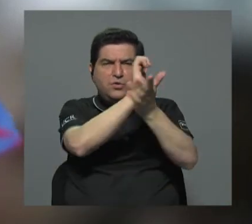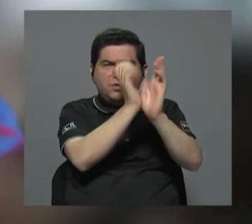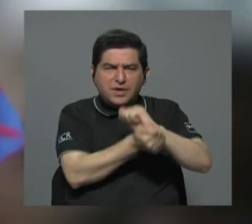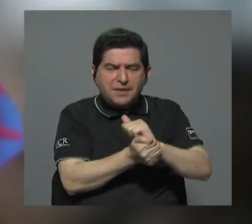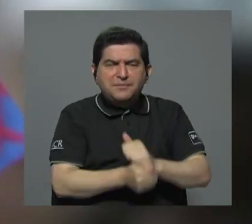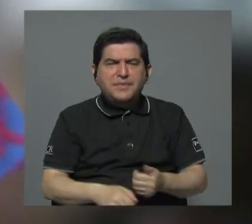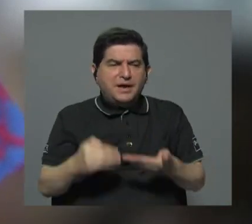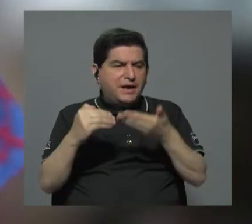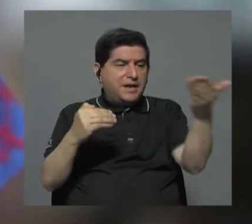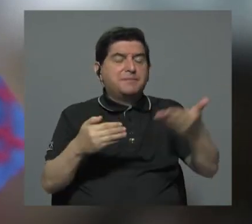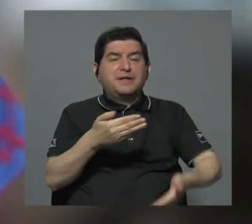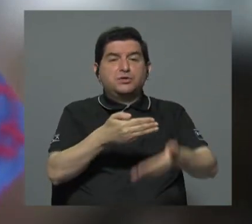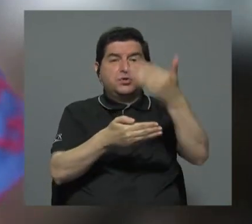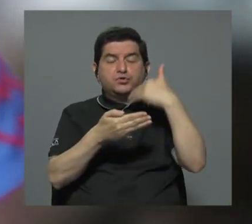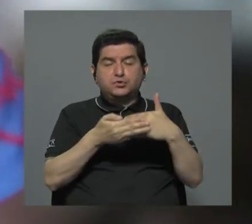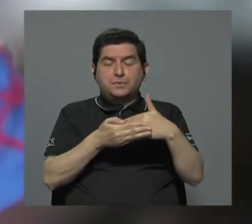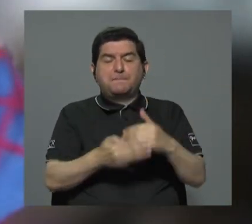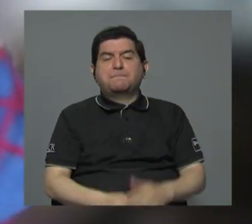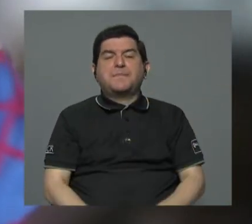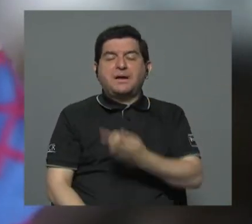de elementos prehispánicos.